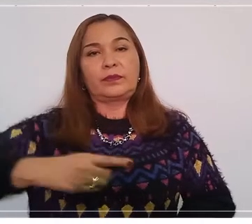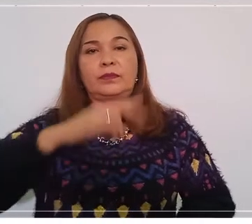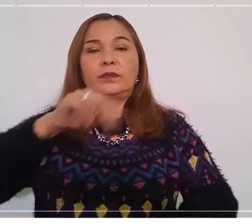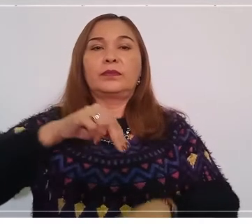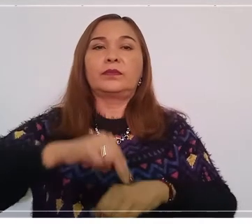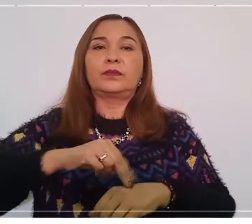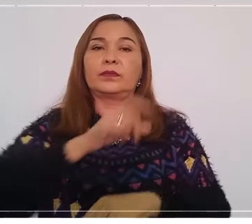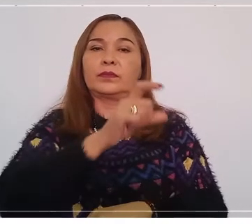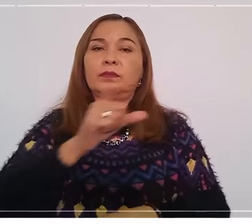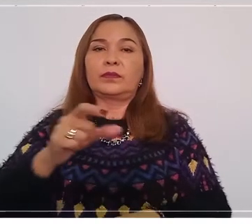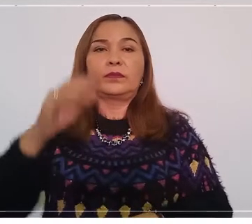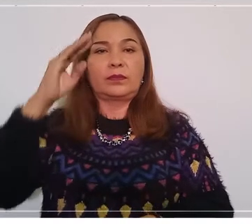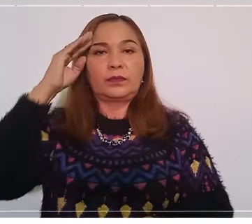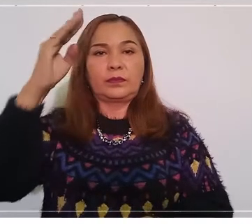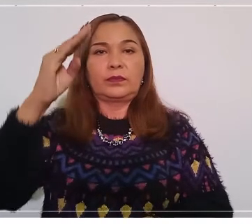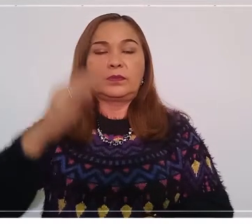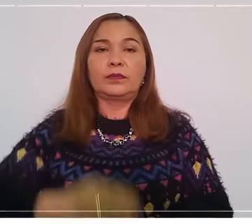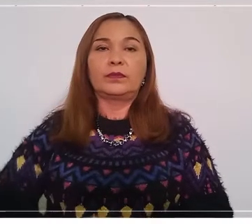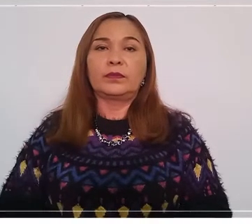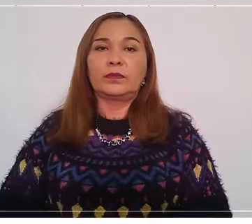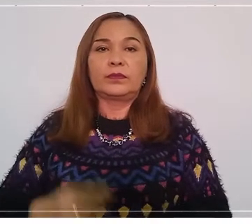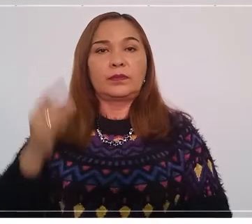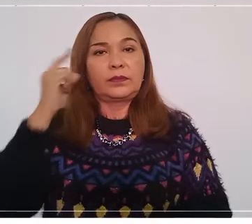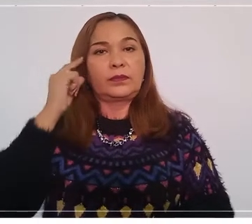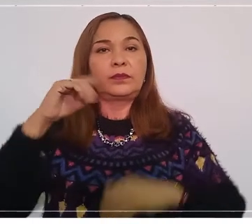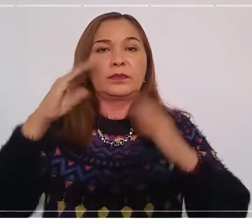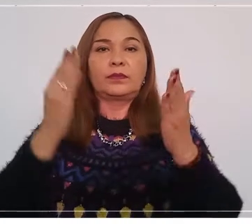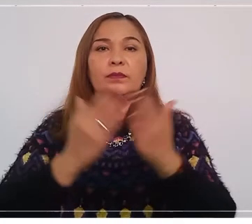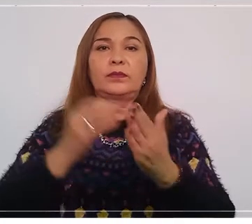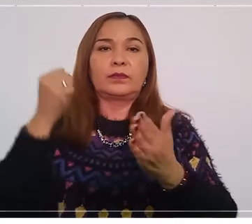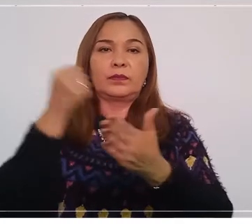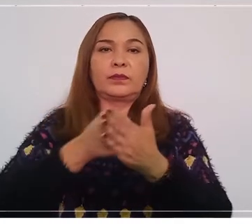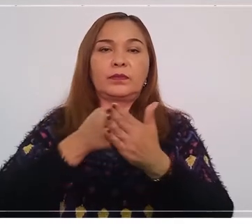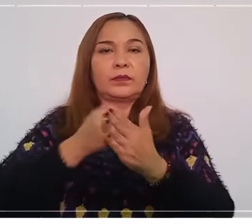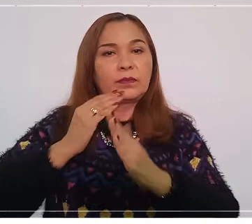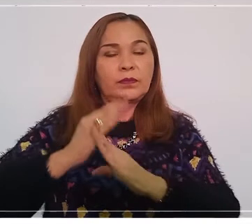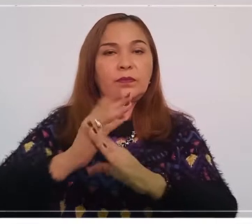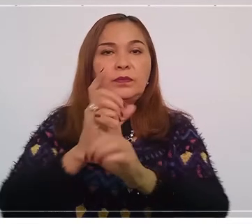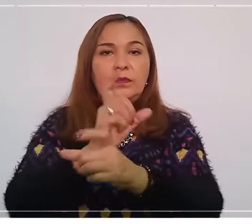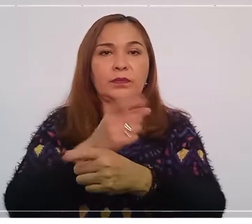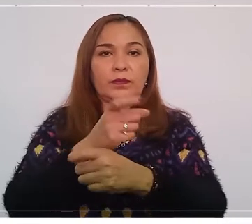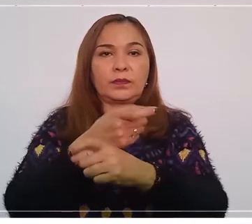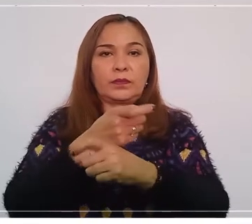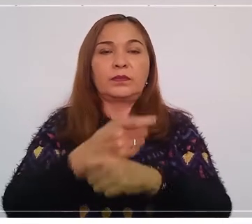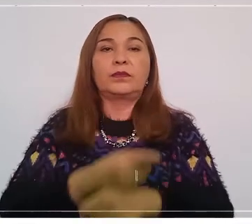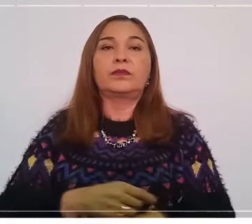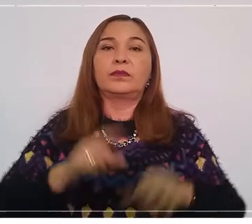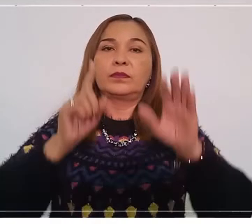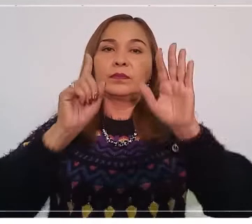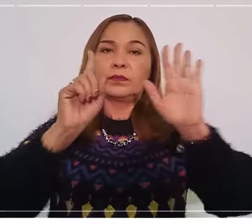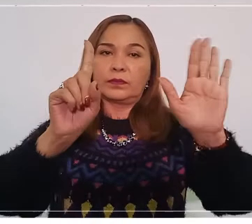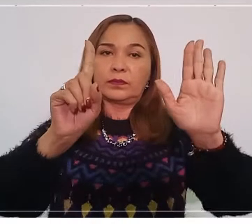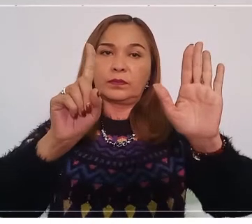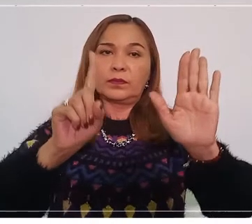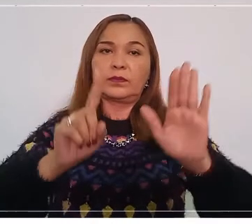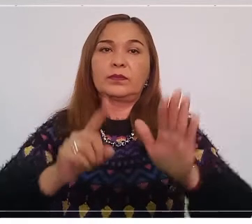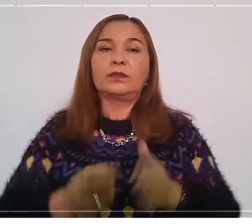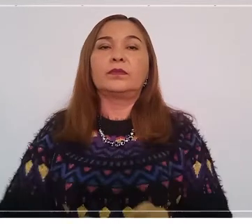nacional cívico militar día mundial de la lucha contra el cáncer 16